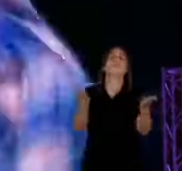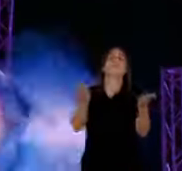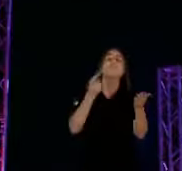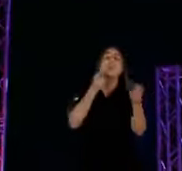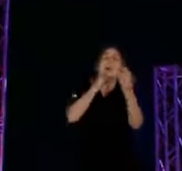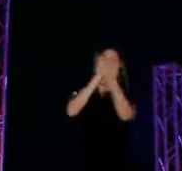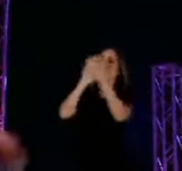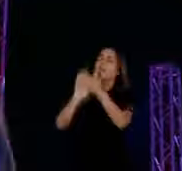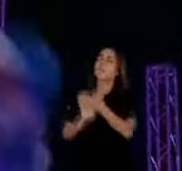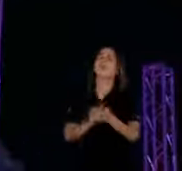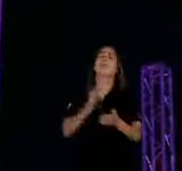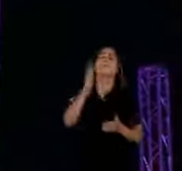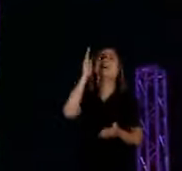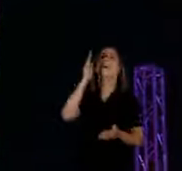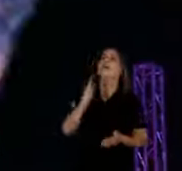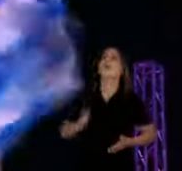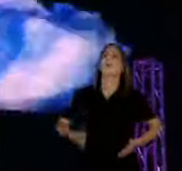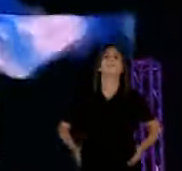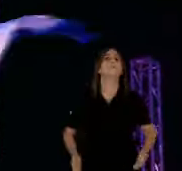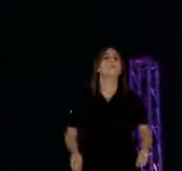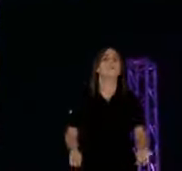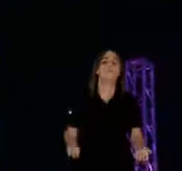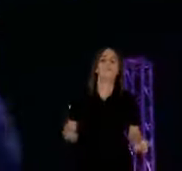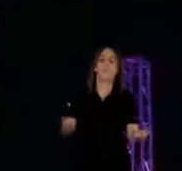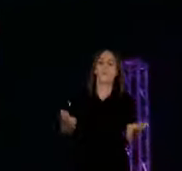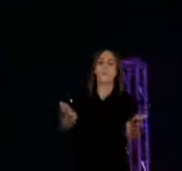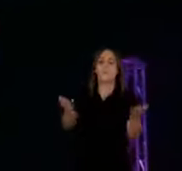Dios, alaba a